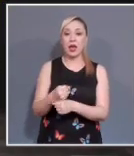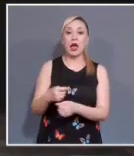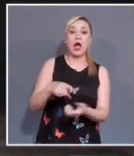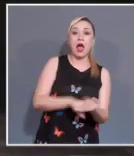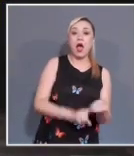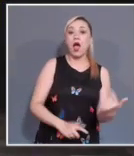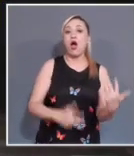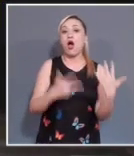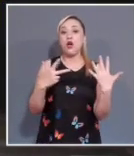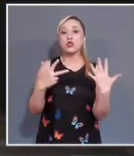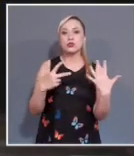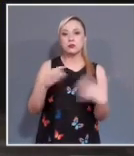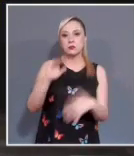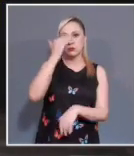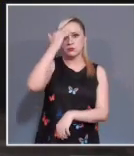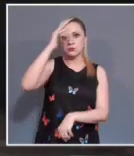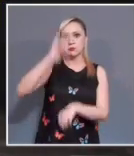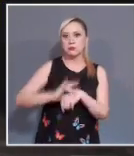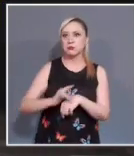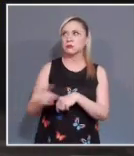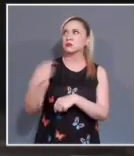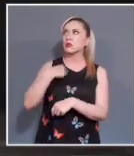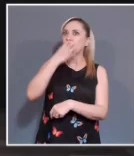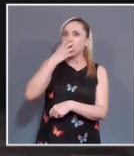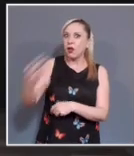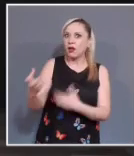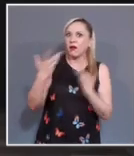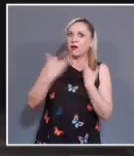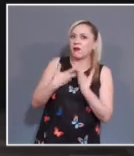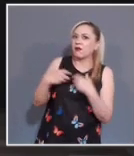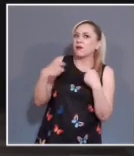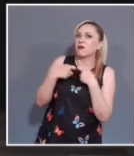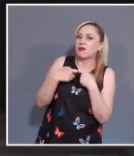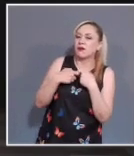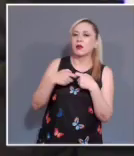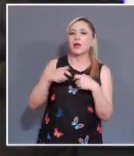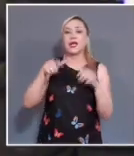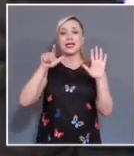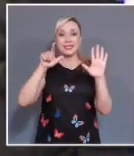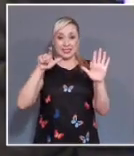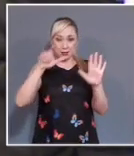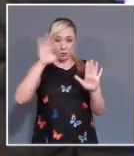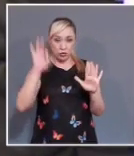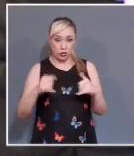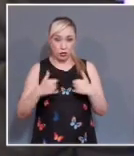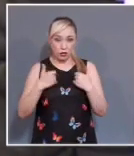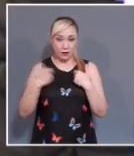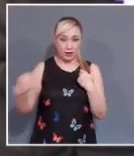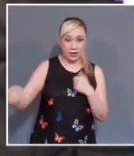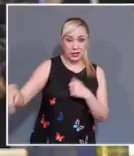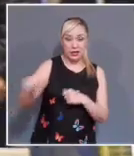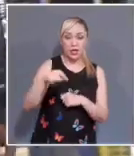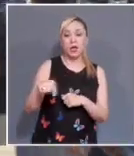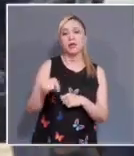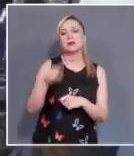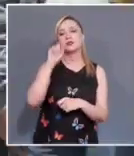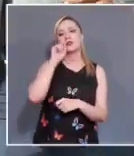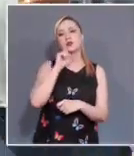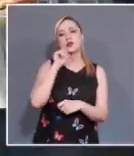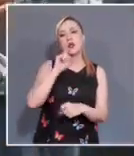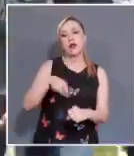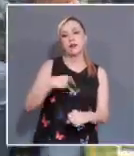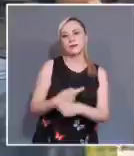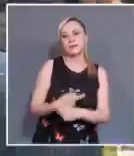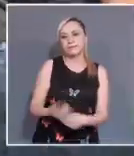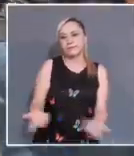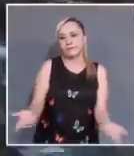violencia psicológica y en el 17% sexual. Un alto porcentaje de las relaciones de pareja comienzan